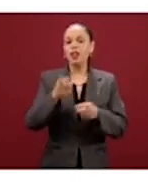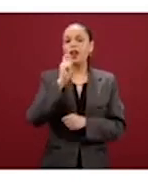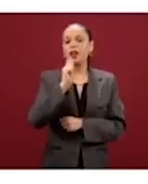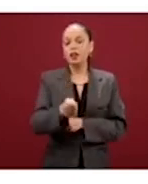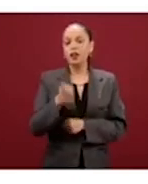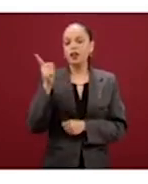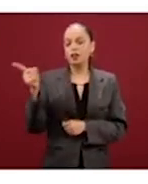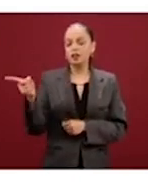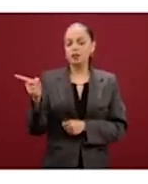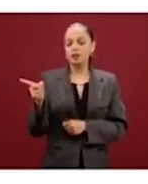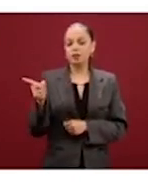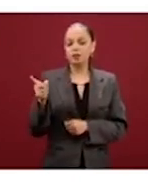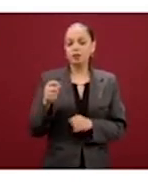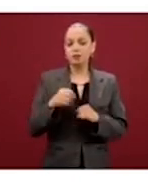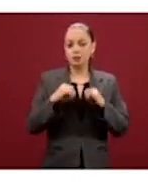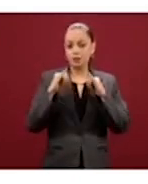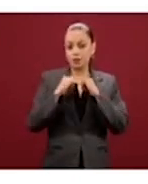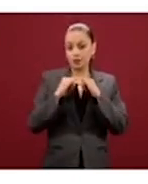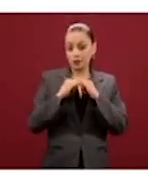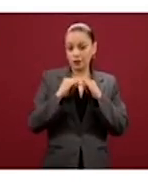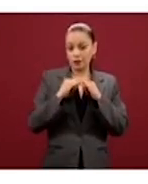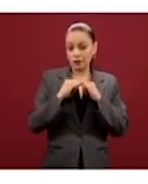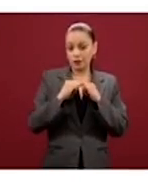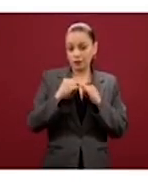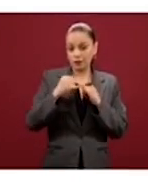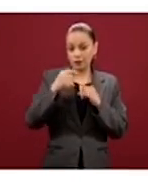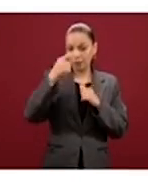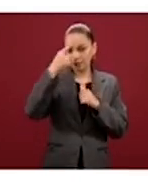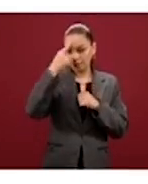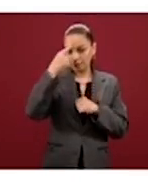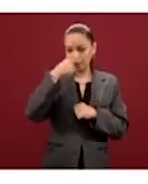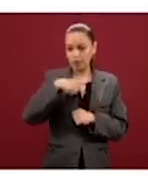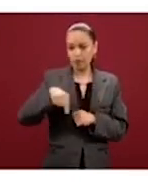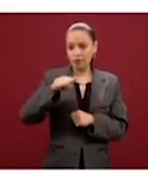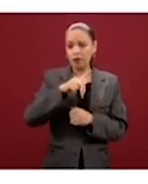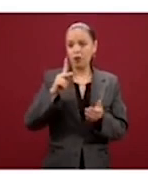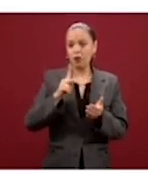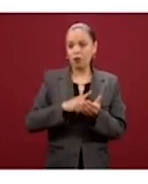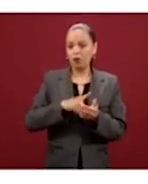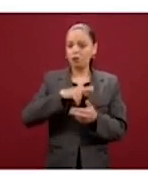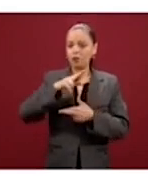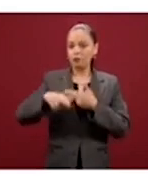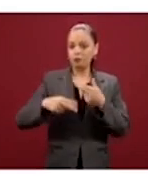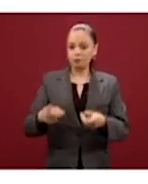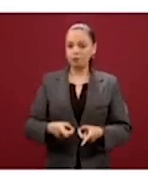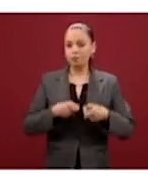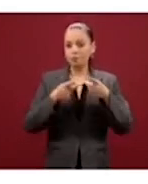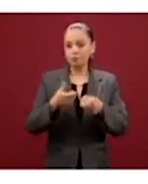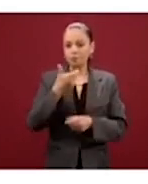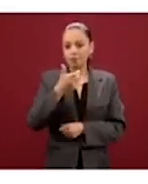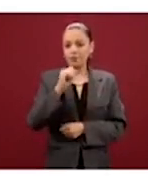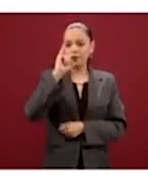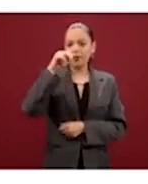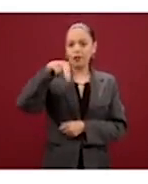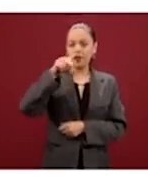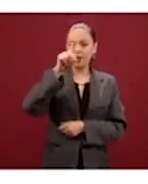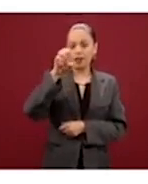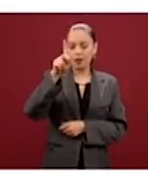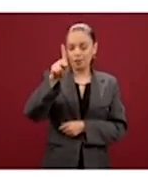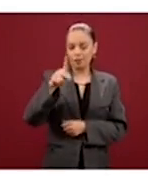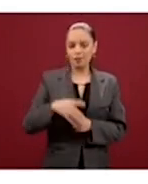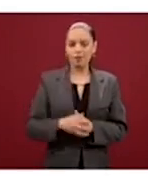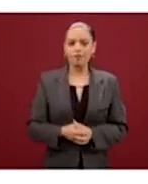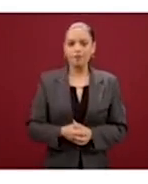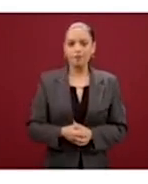para devolverle al pueblo lo robado. Los premios serán pagados en la Ciudad de México por la